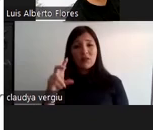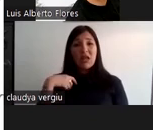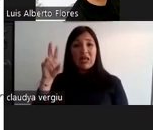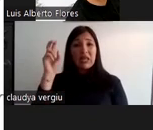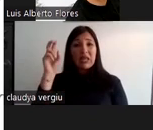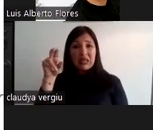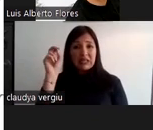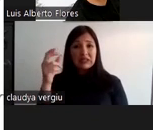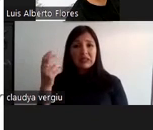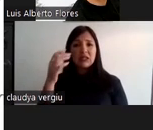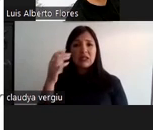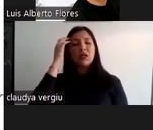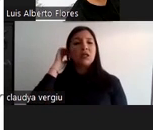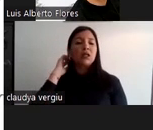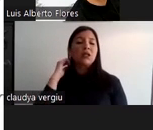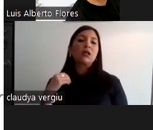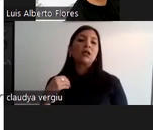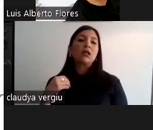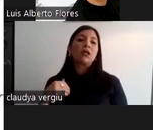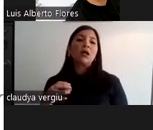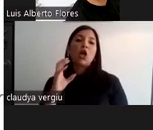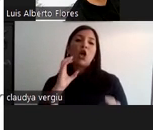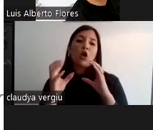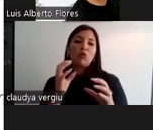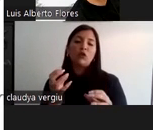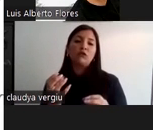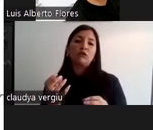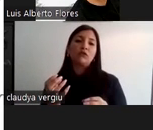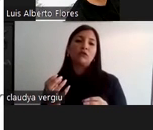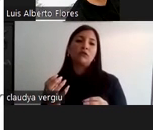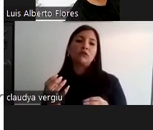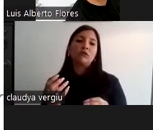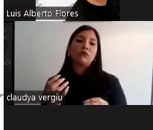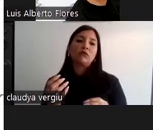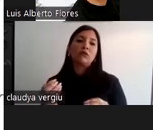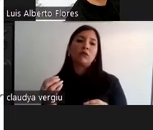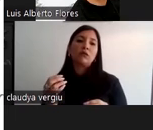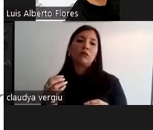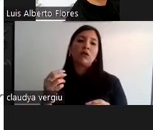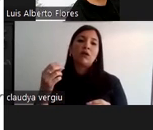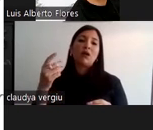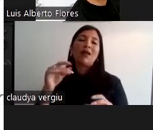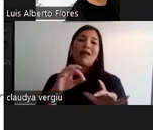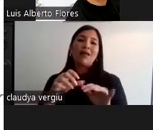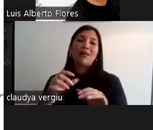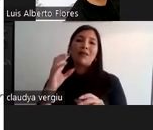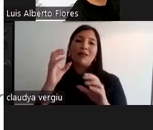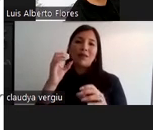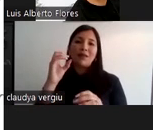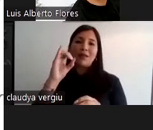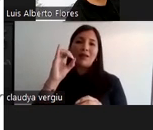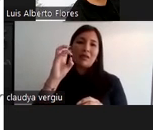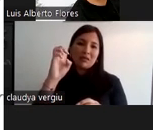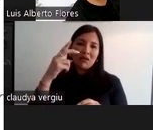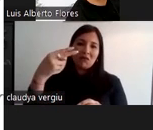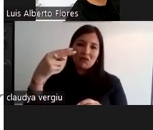completa que se esté dando los operadores y ese sentido los medios digitales serían la principal fuente de información porque